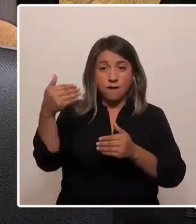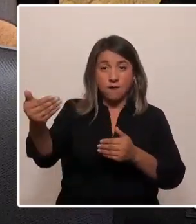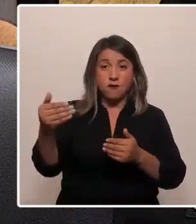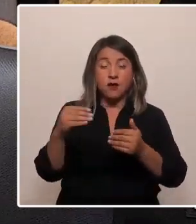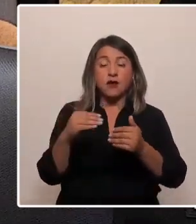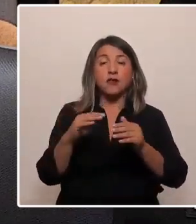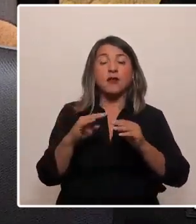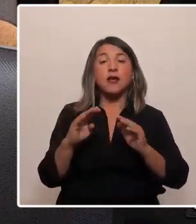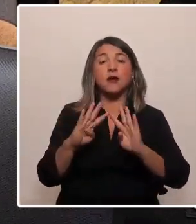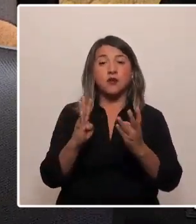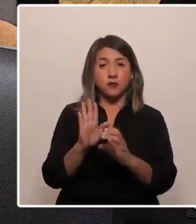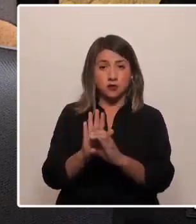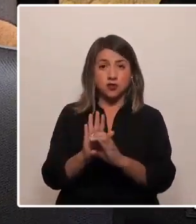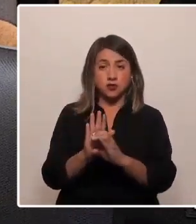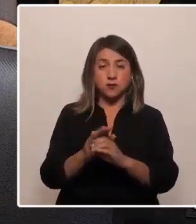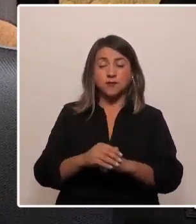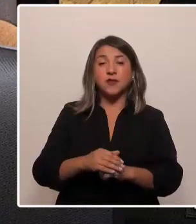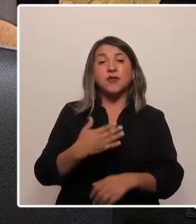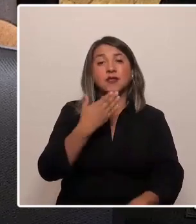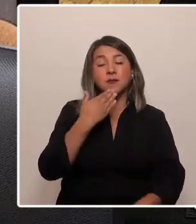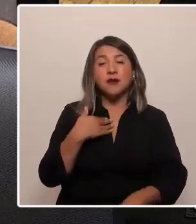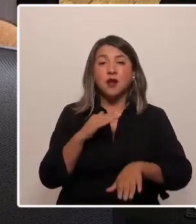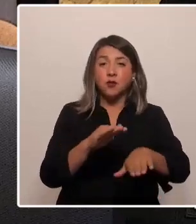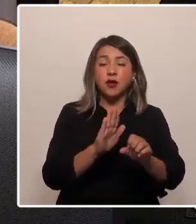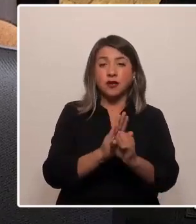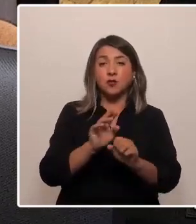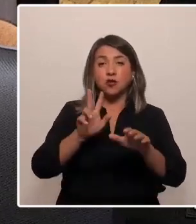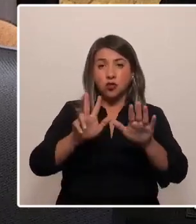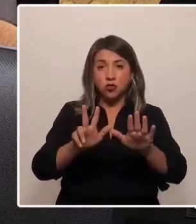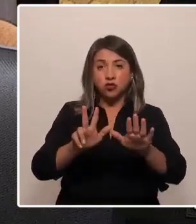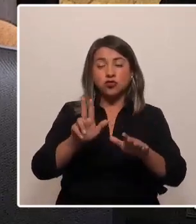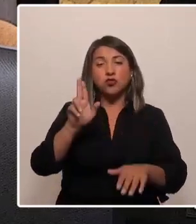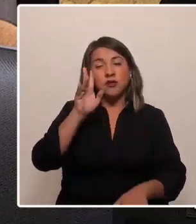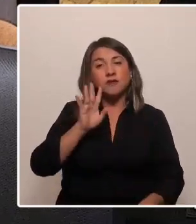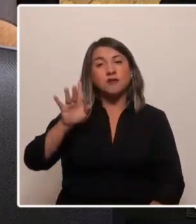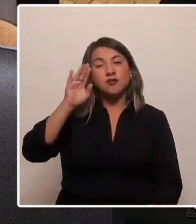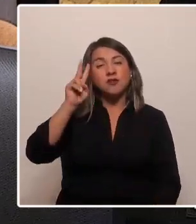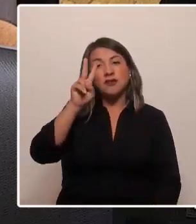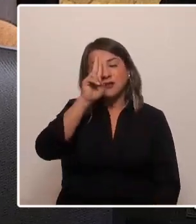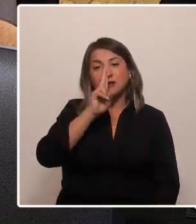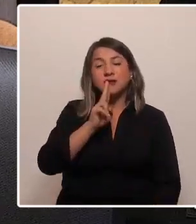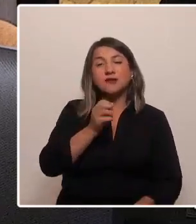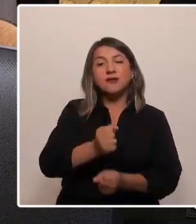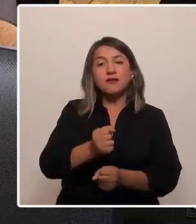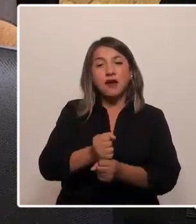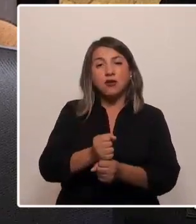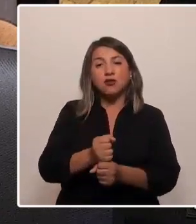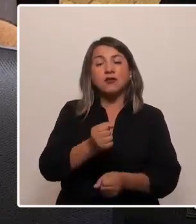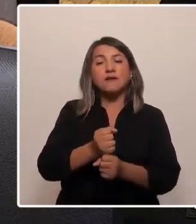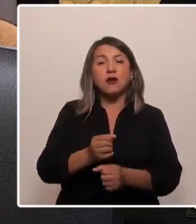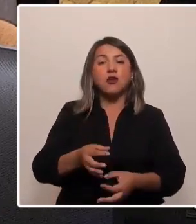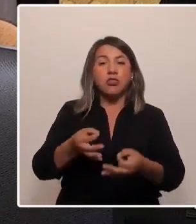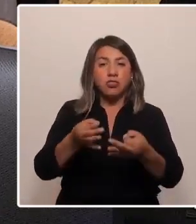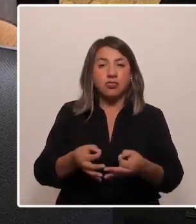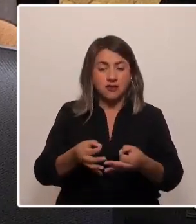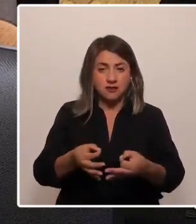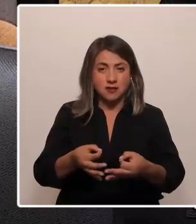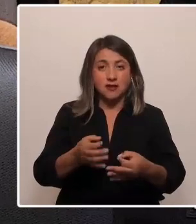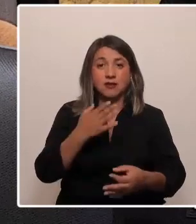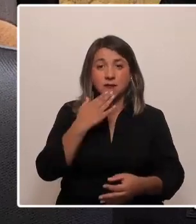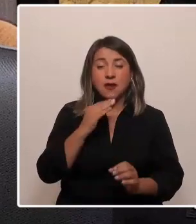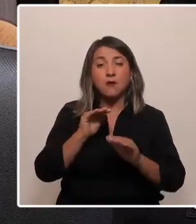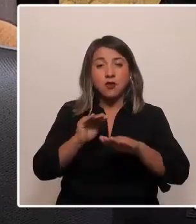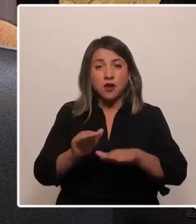convención. También apoyaré el artículo 8 sobre la protección del trabajo y derecho al trabajo decente. Estaré atento también a